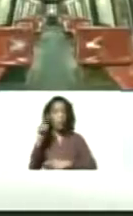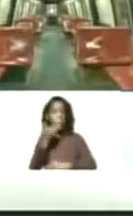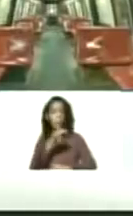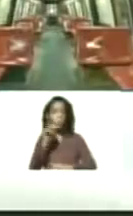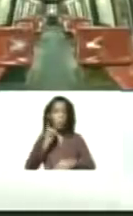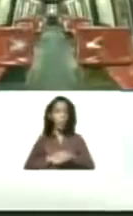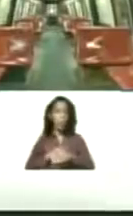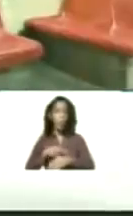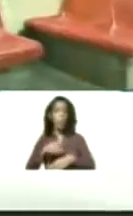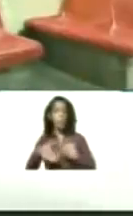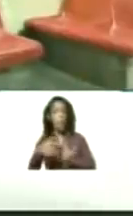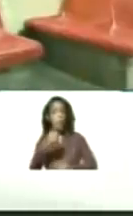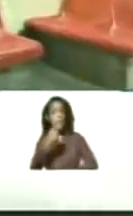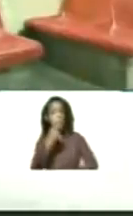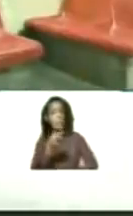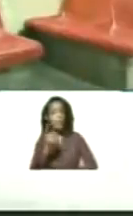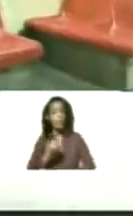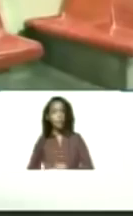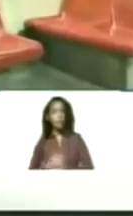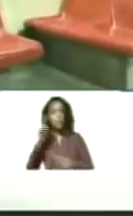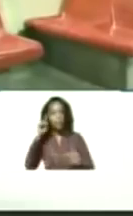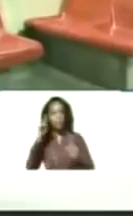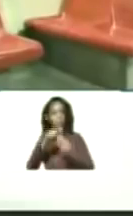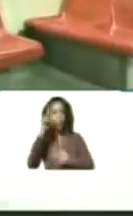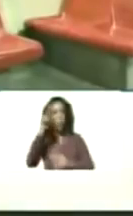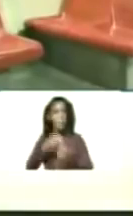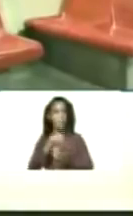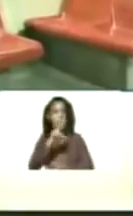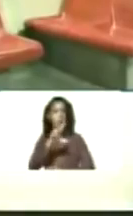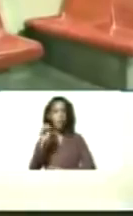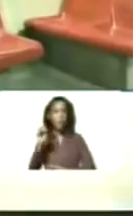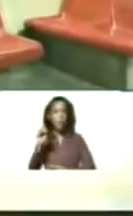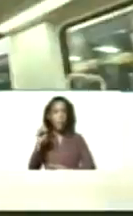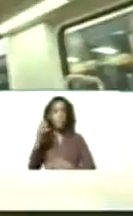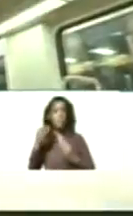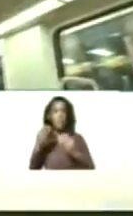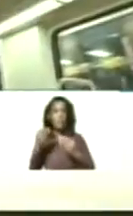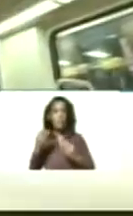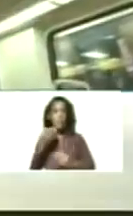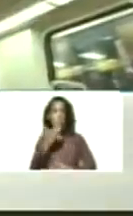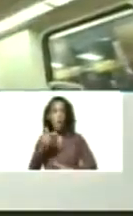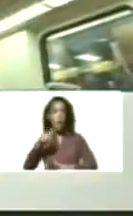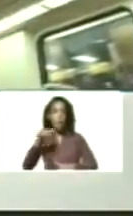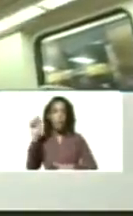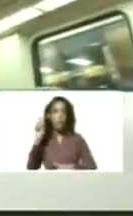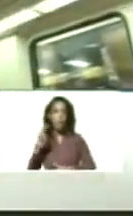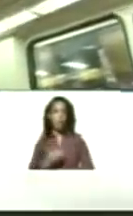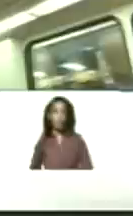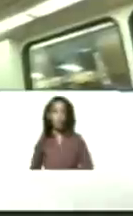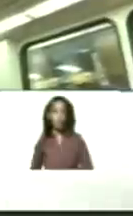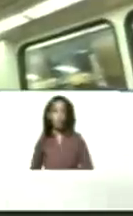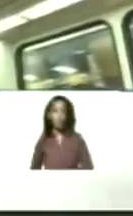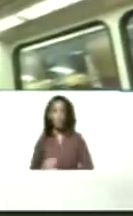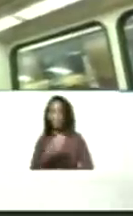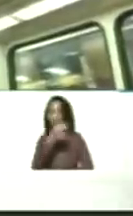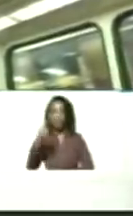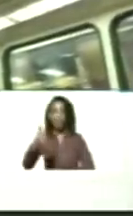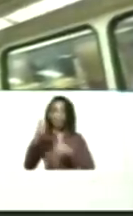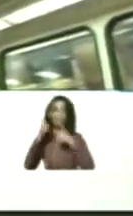usted lo vislumbraba, hacia el 2030, son bastante promisorios para Venezuela. Correcto, muy